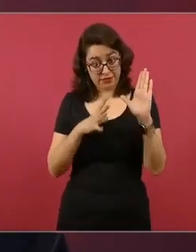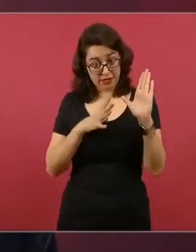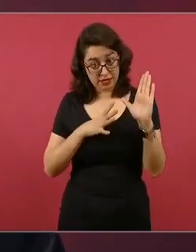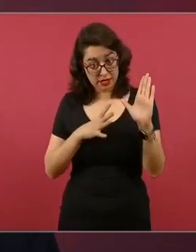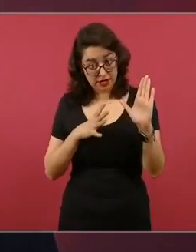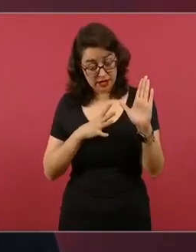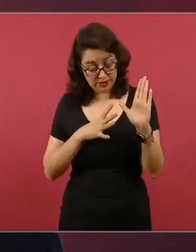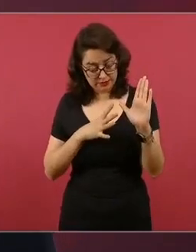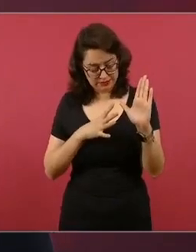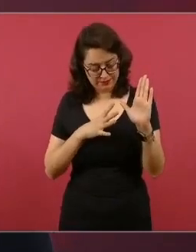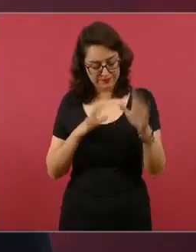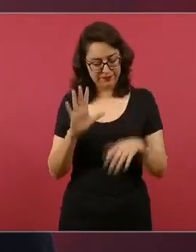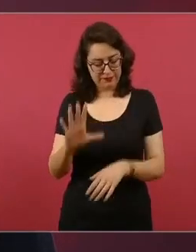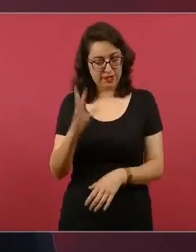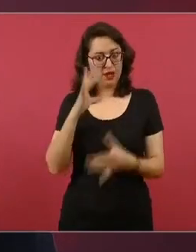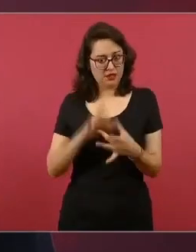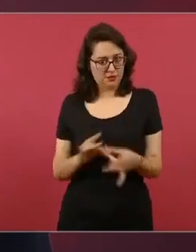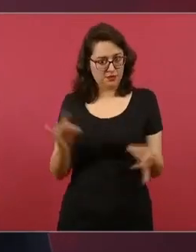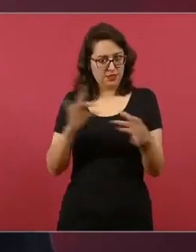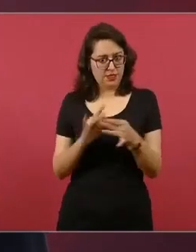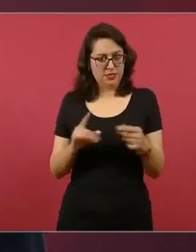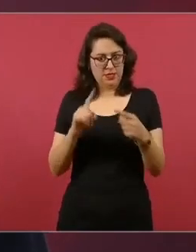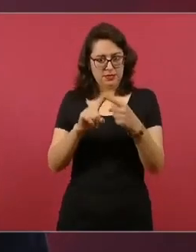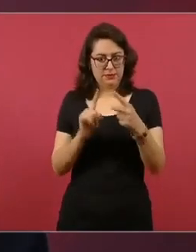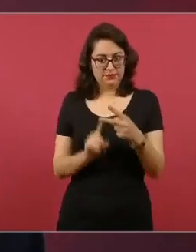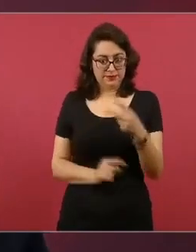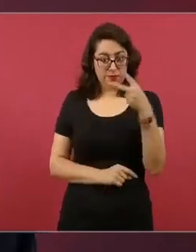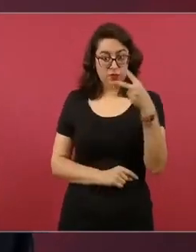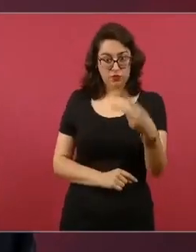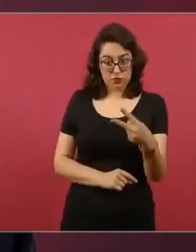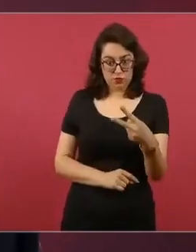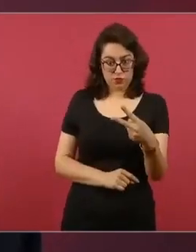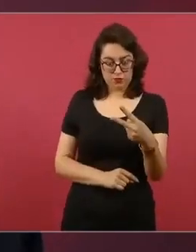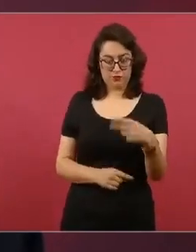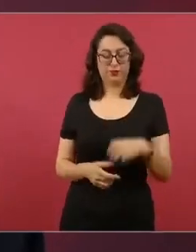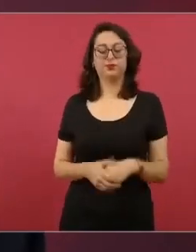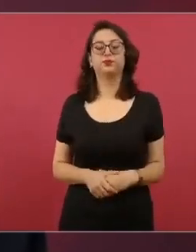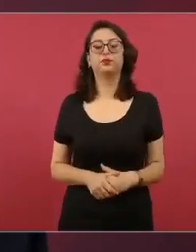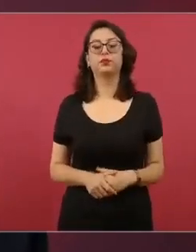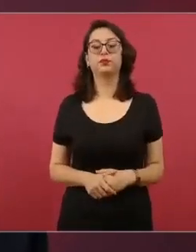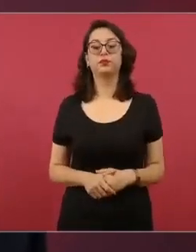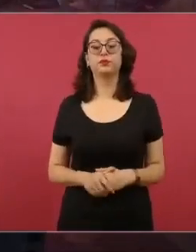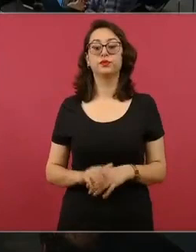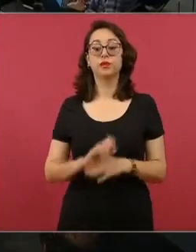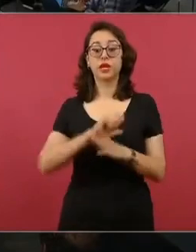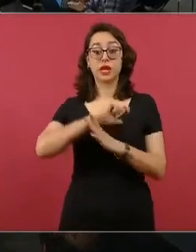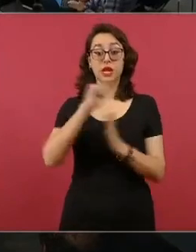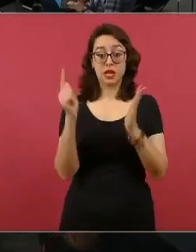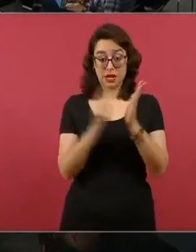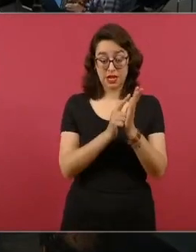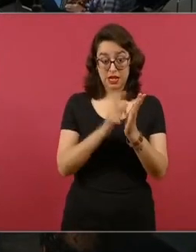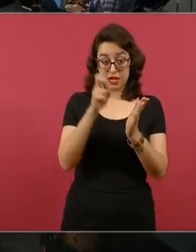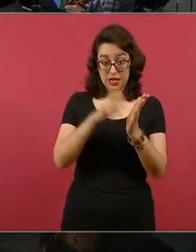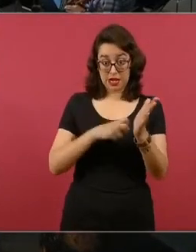en dos sentidos. Primero, si se hace ese cambio a la legislación,